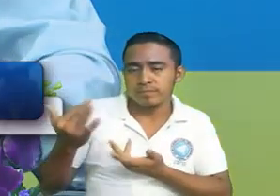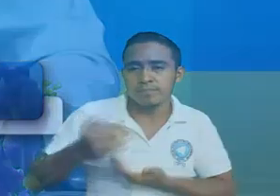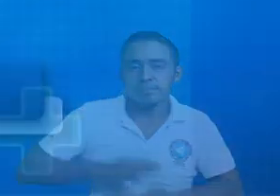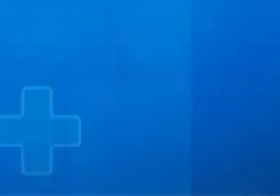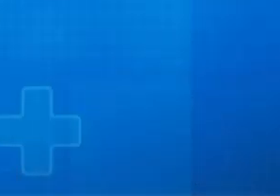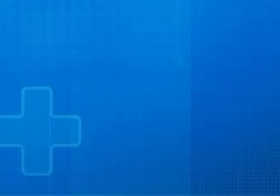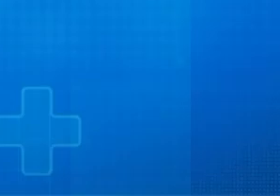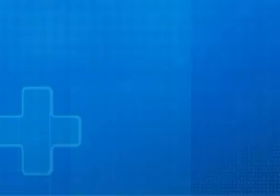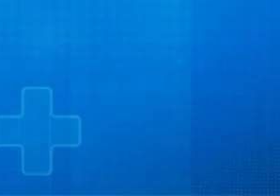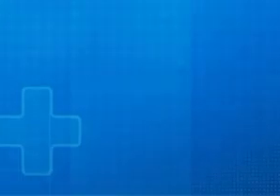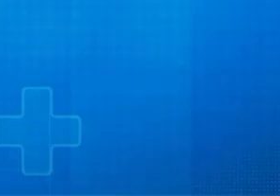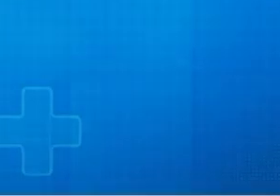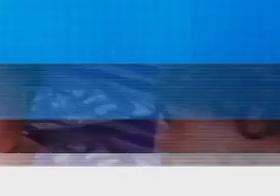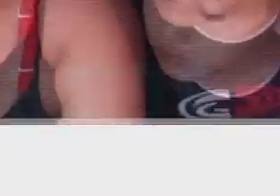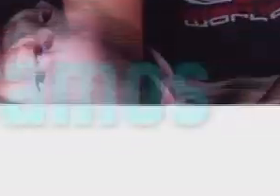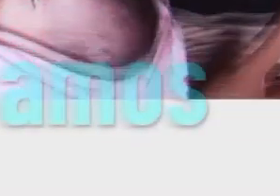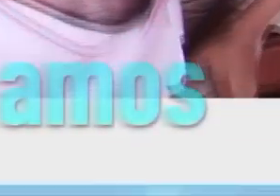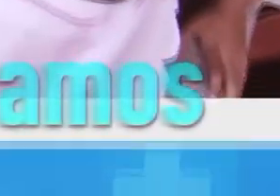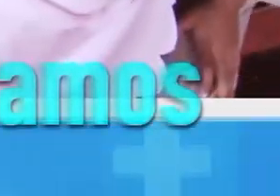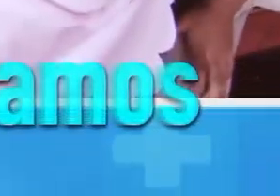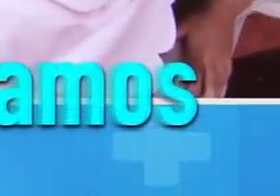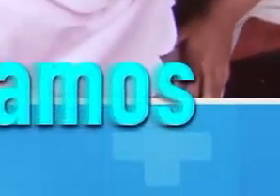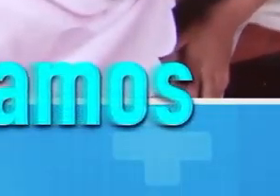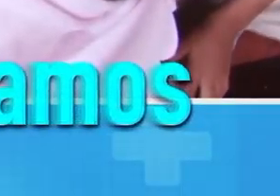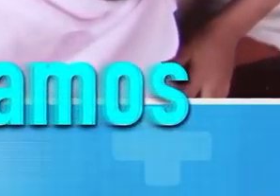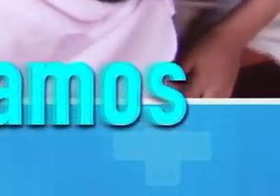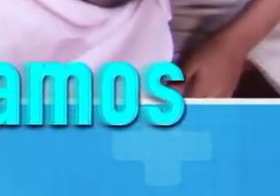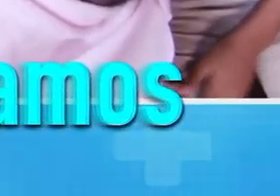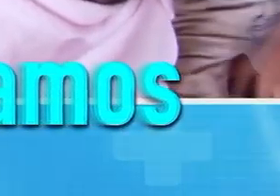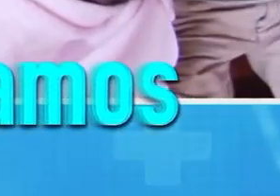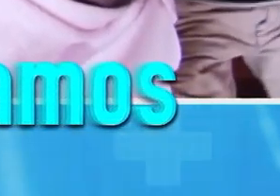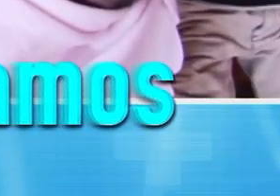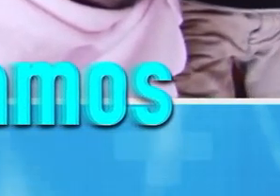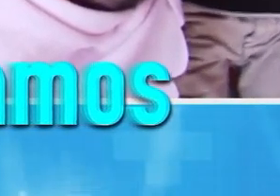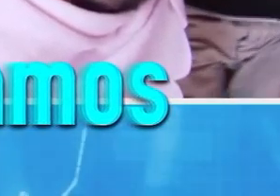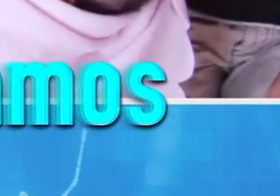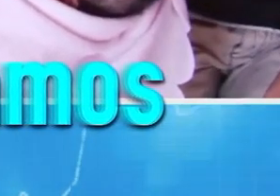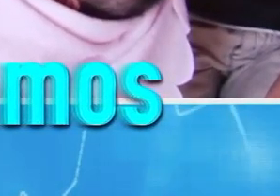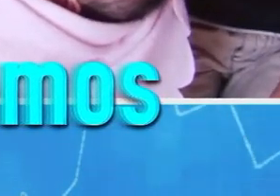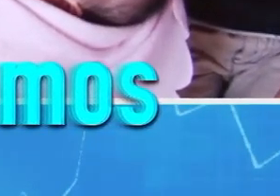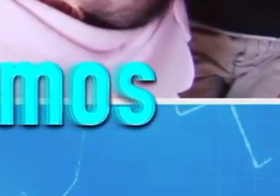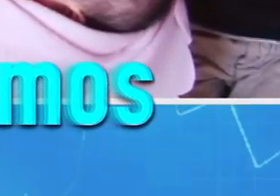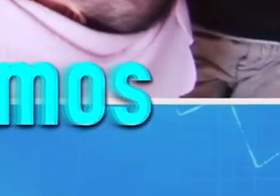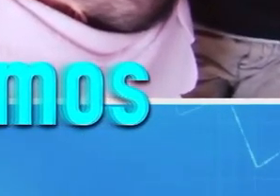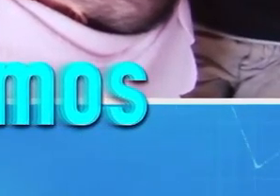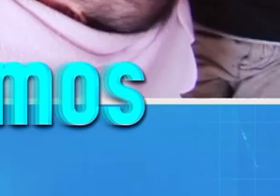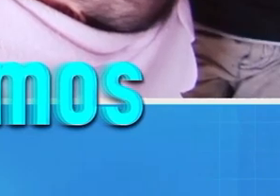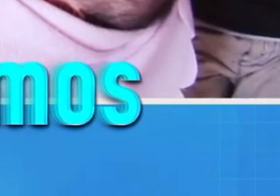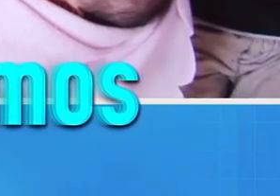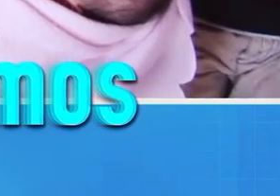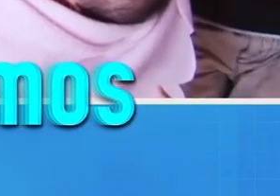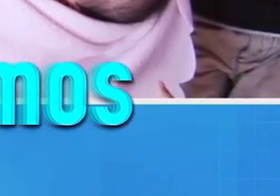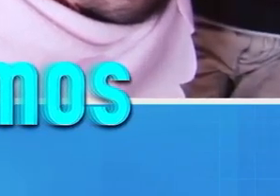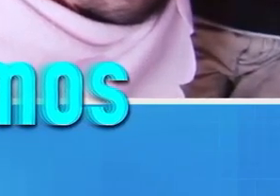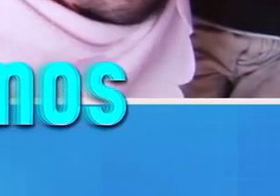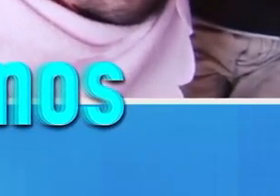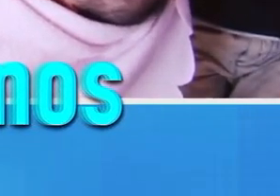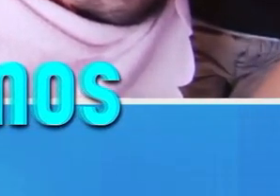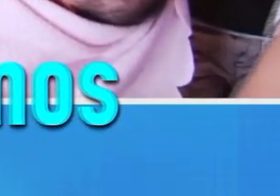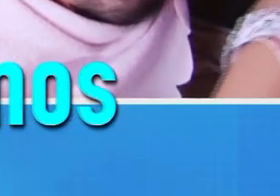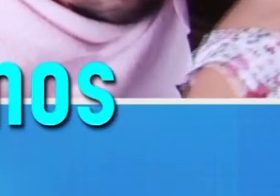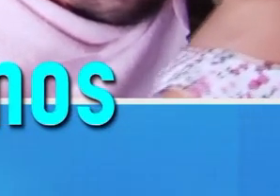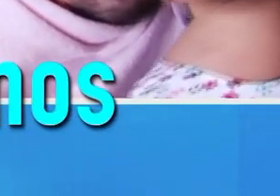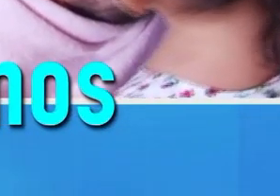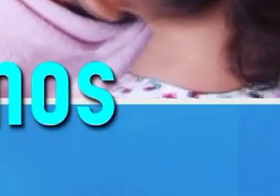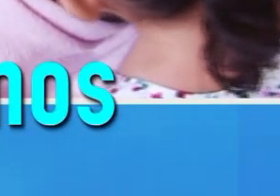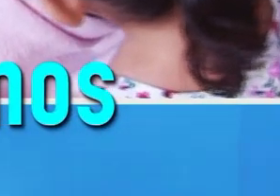regresemos de la siguiente pausa. Usted no le cambie, amigos televidentes, porque el tema de hoy es Madres Primerizas. ¿Qué hacer para el cuidado